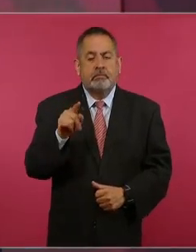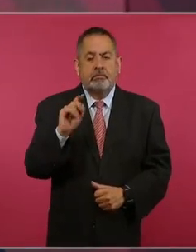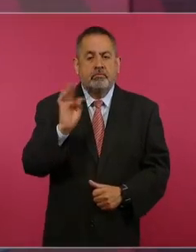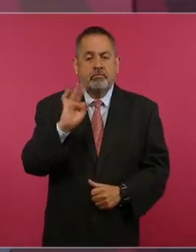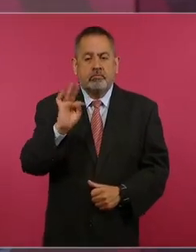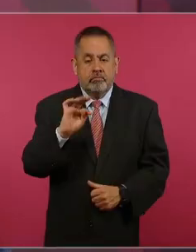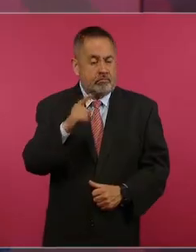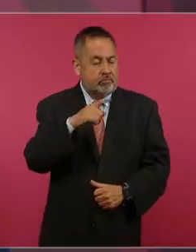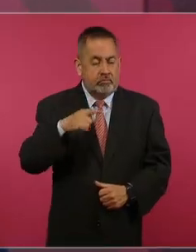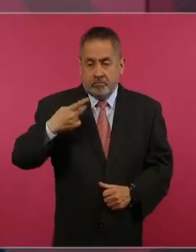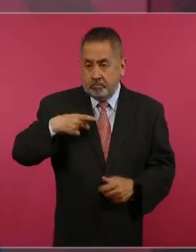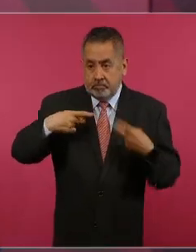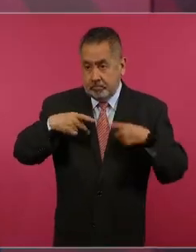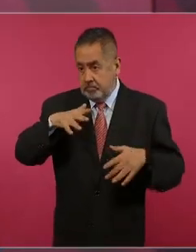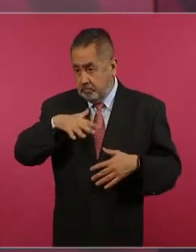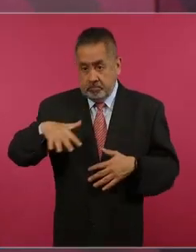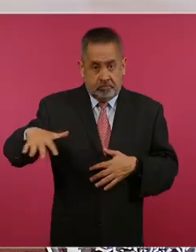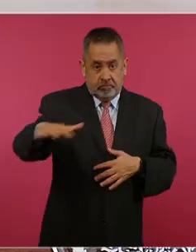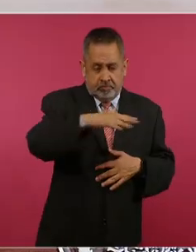consciente,